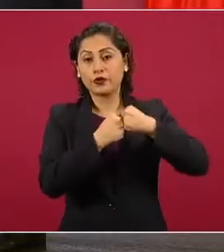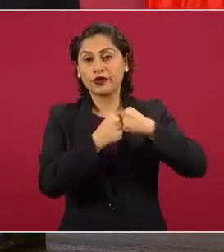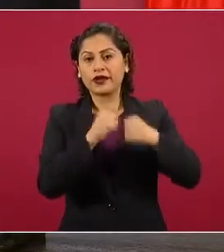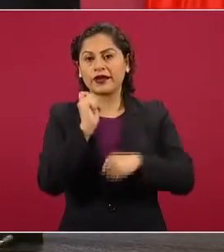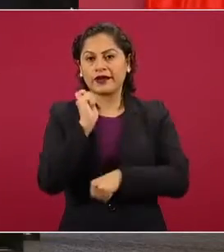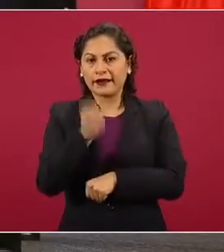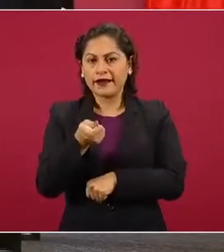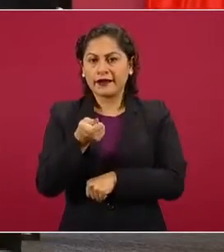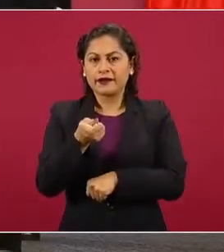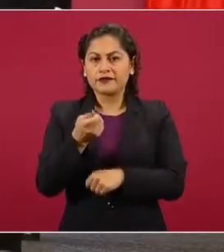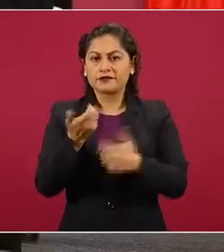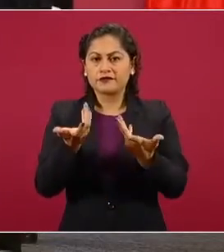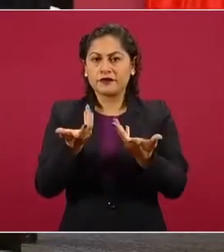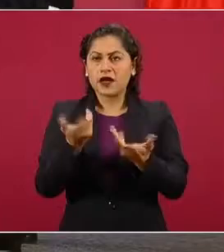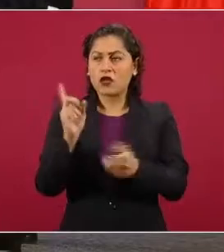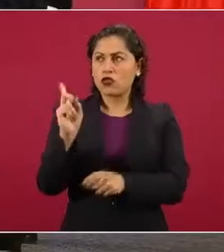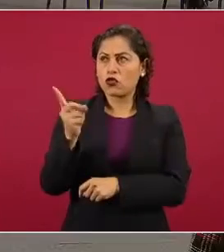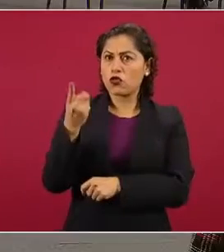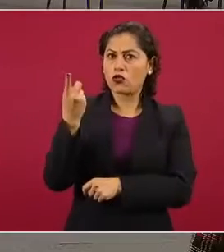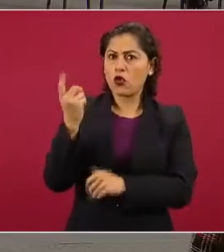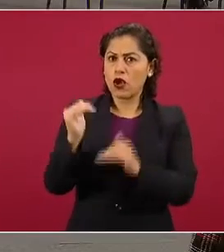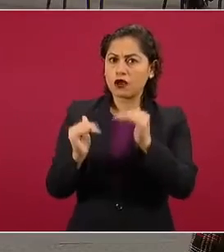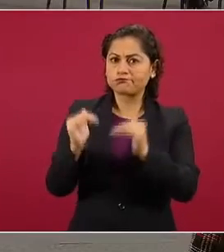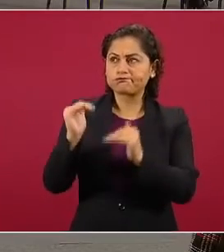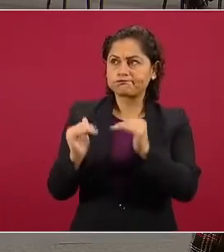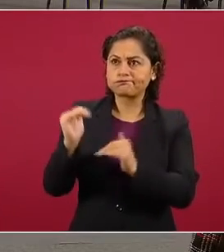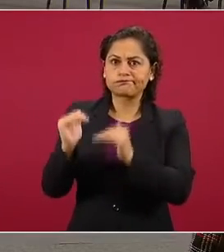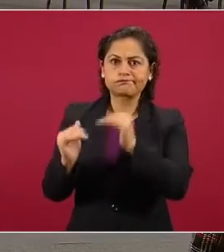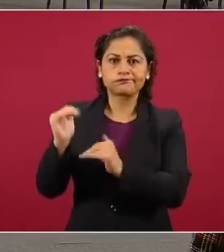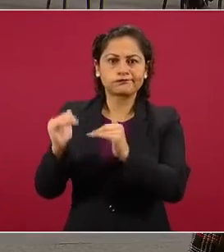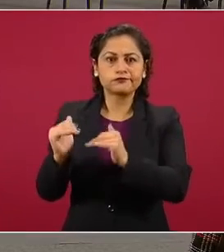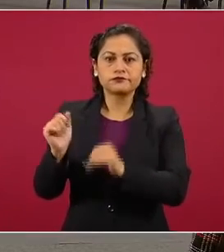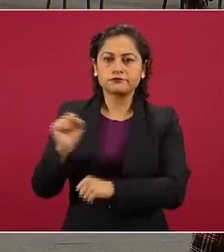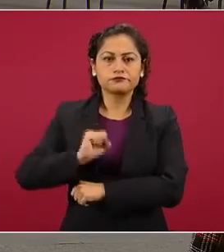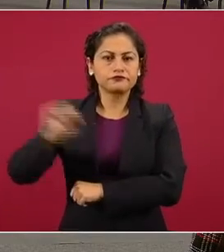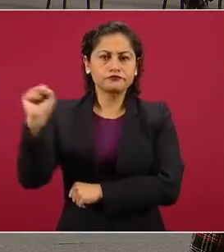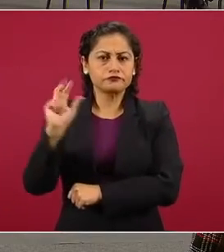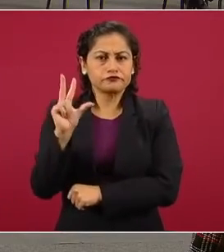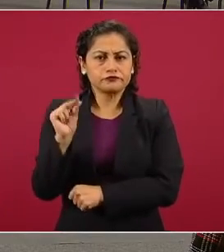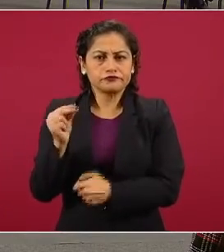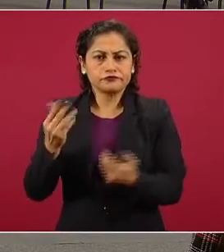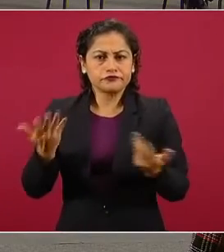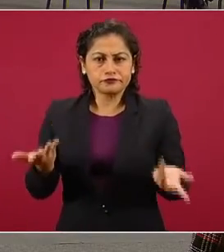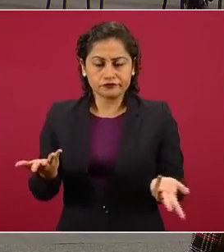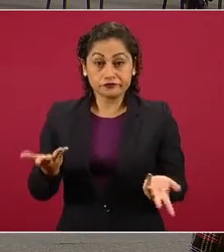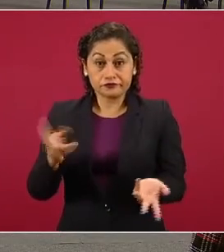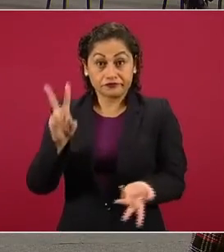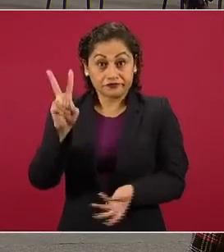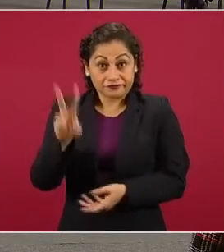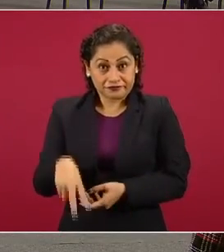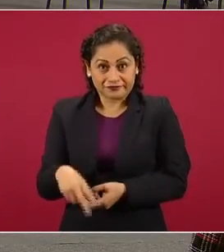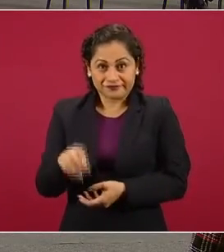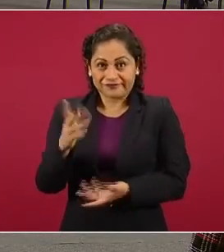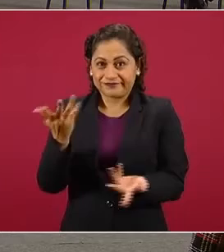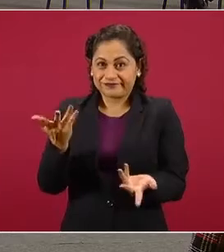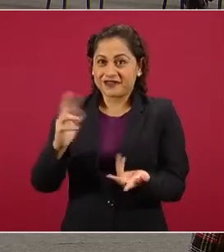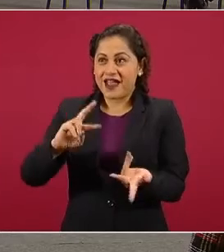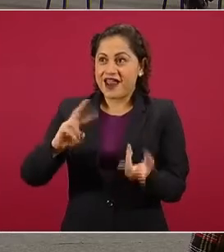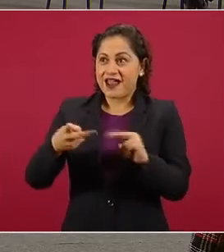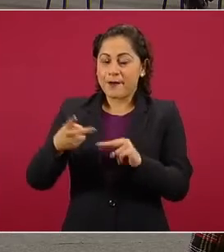los precios al alza y, lo que es más, tuvo una menor inflación que el resto del